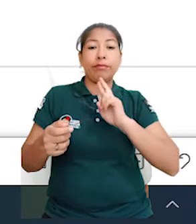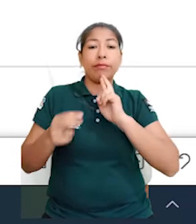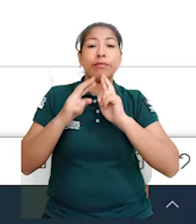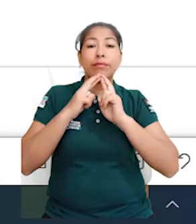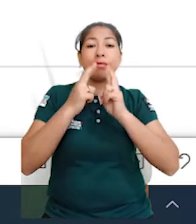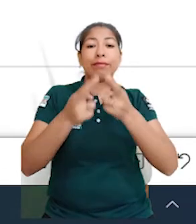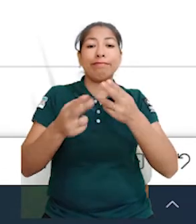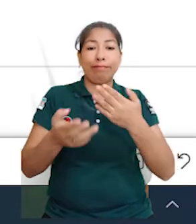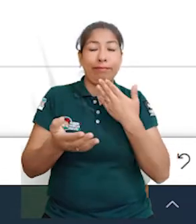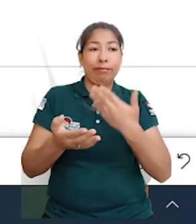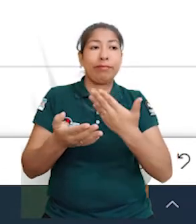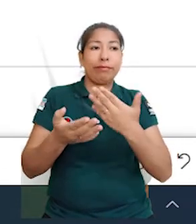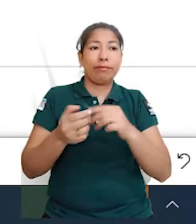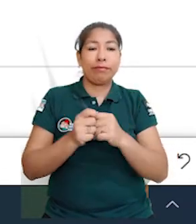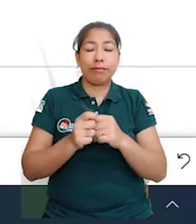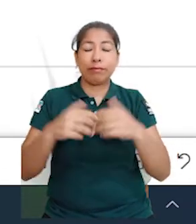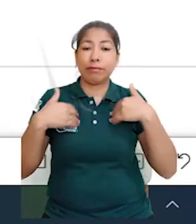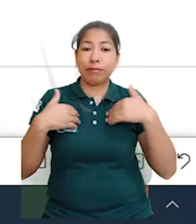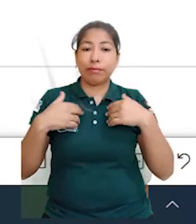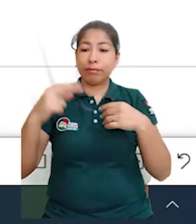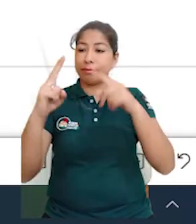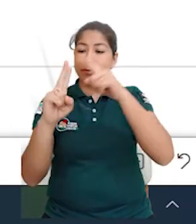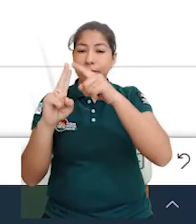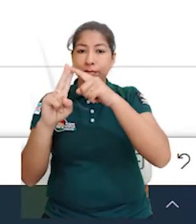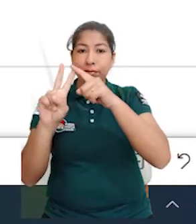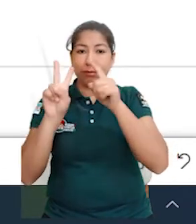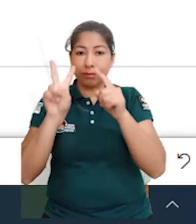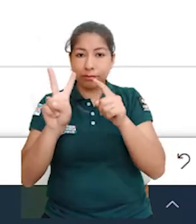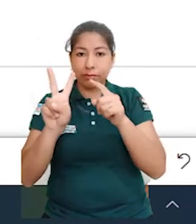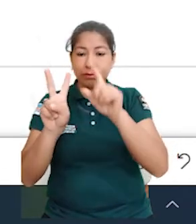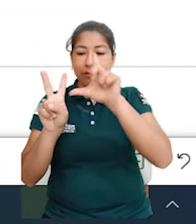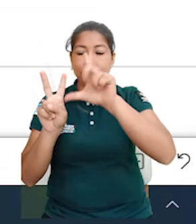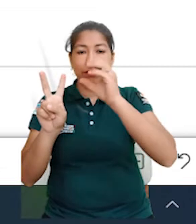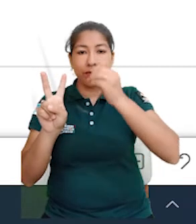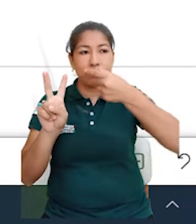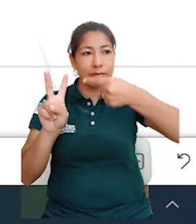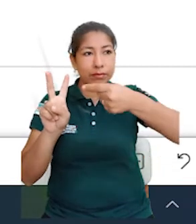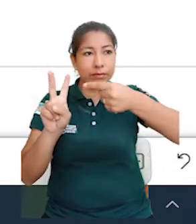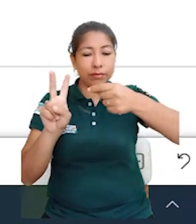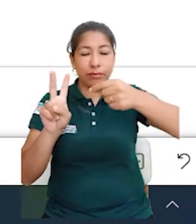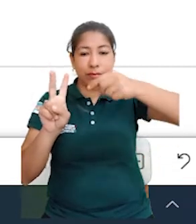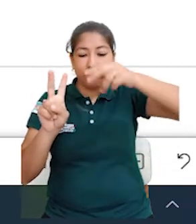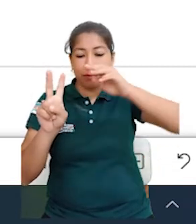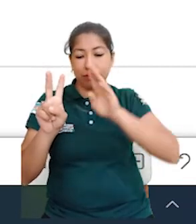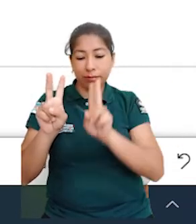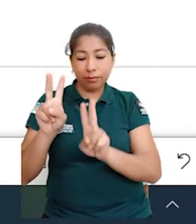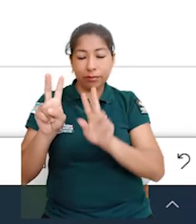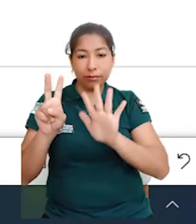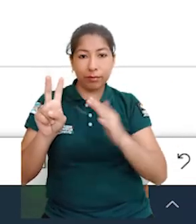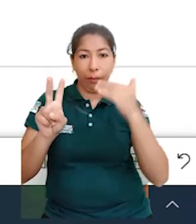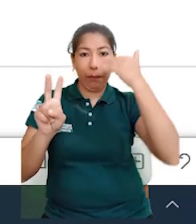logaritmo en base 25 de x, cuyo valor tenemos acá, hemos calculado